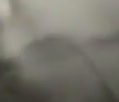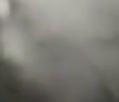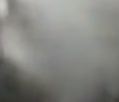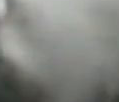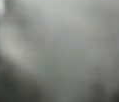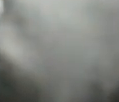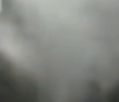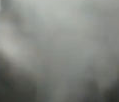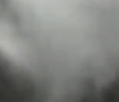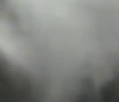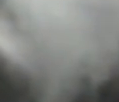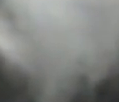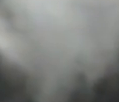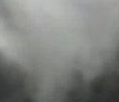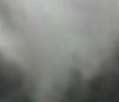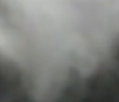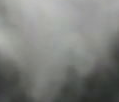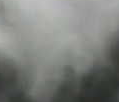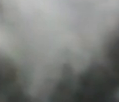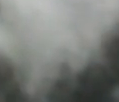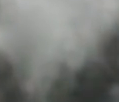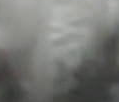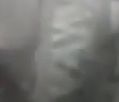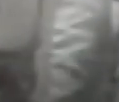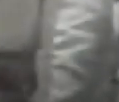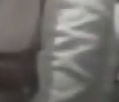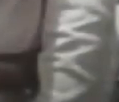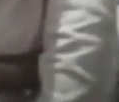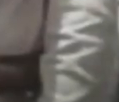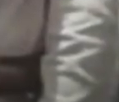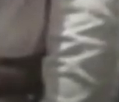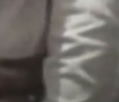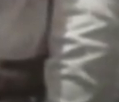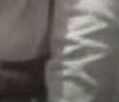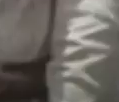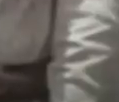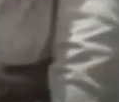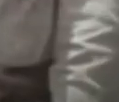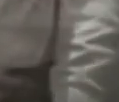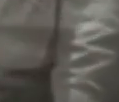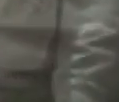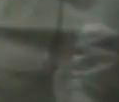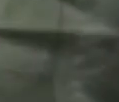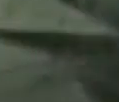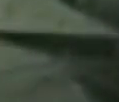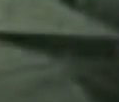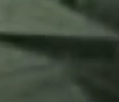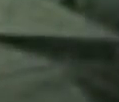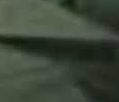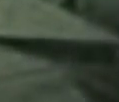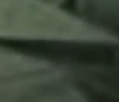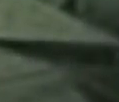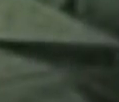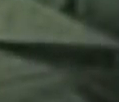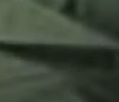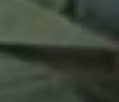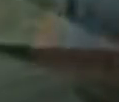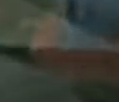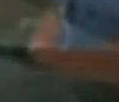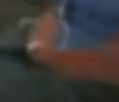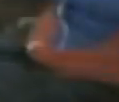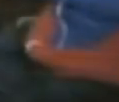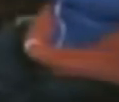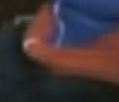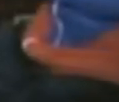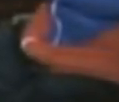independencia, y le sacó de las garras coloniales a los Estados Unidos, a Cuba para siempre. Como